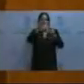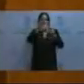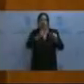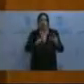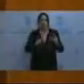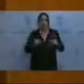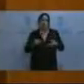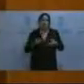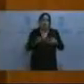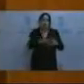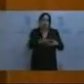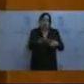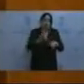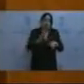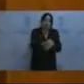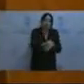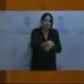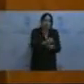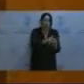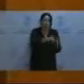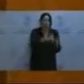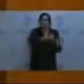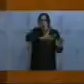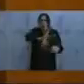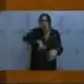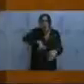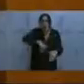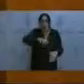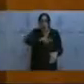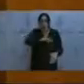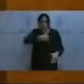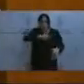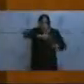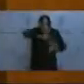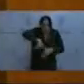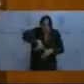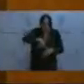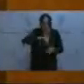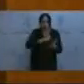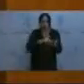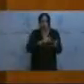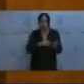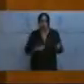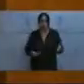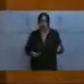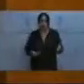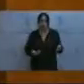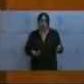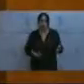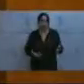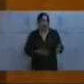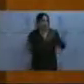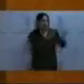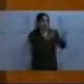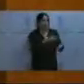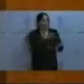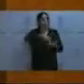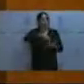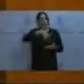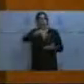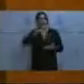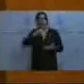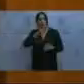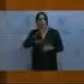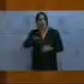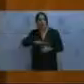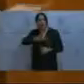ayudas de su gestión, las ayudas de la PAC de España. Los últimos. Para eso no sale usted a pasear por España, ¿verdad? Para